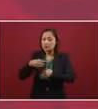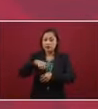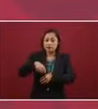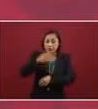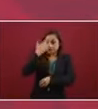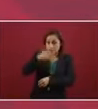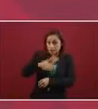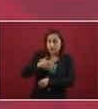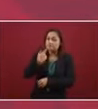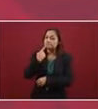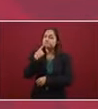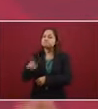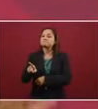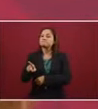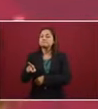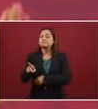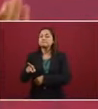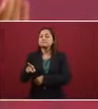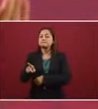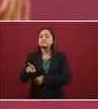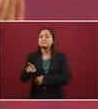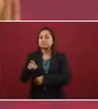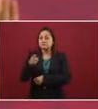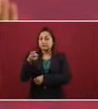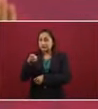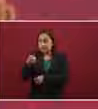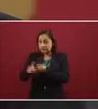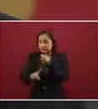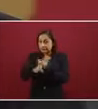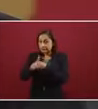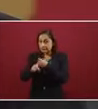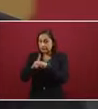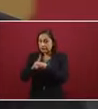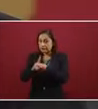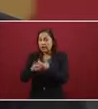Ahí nada de tolerancia.